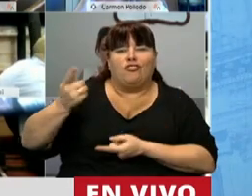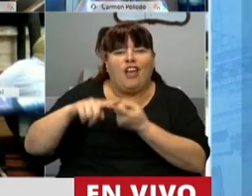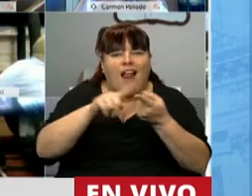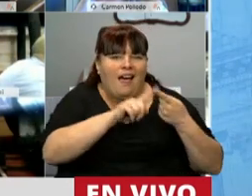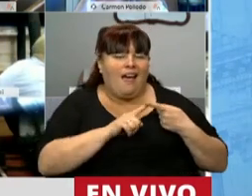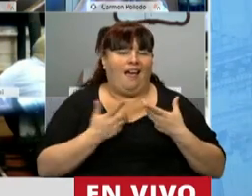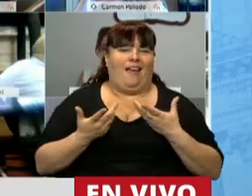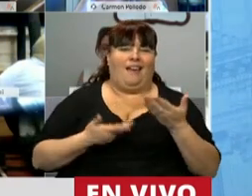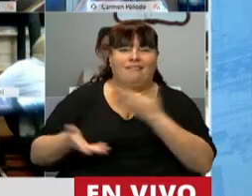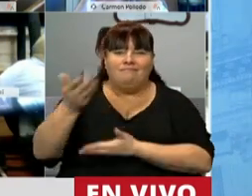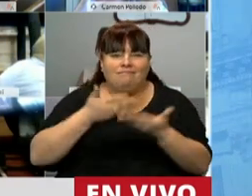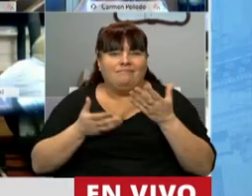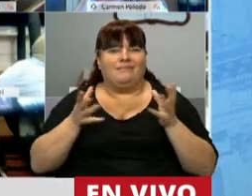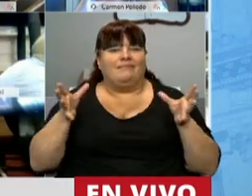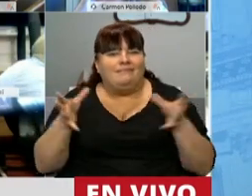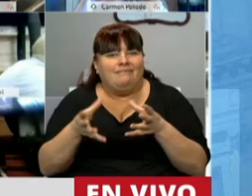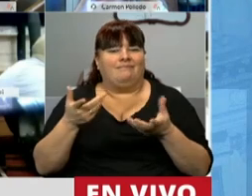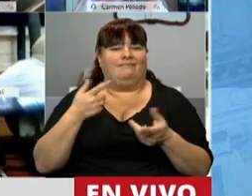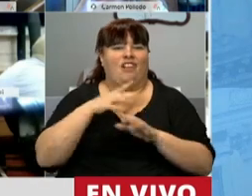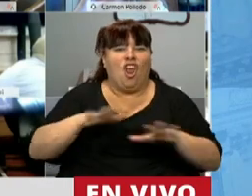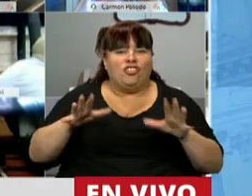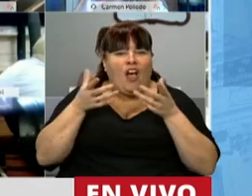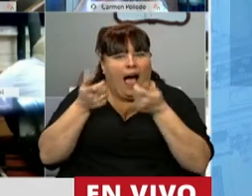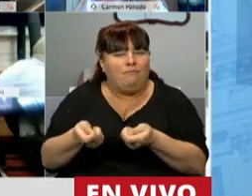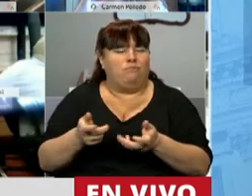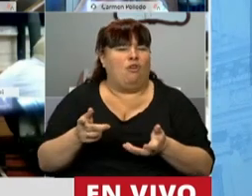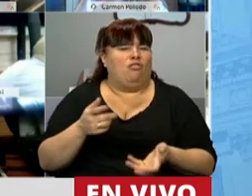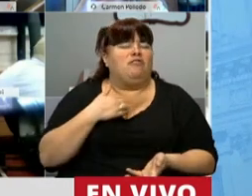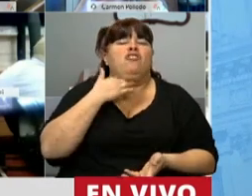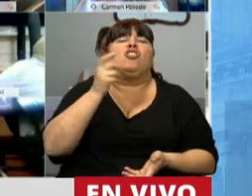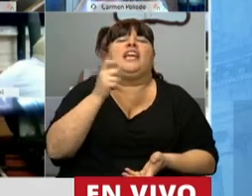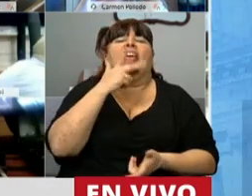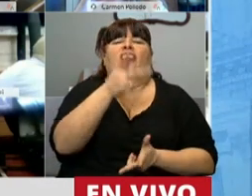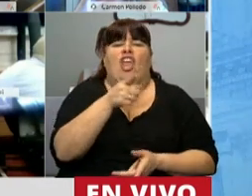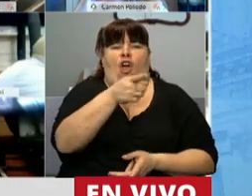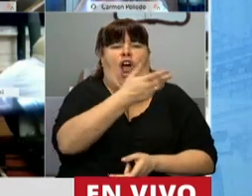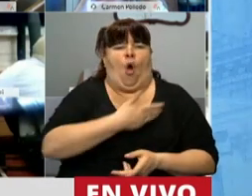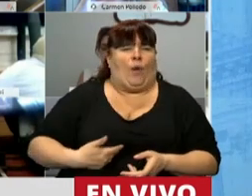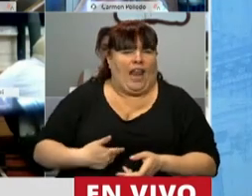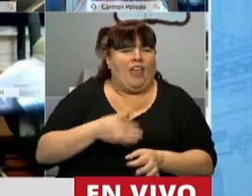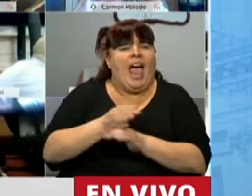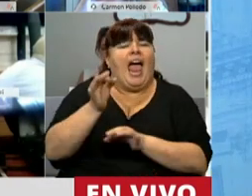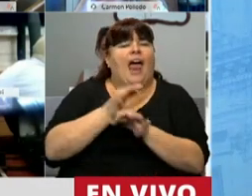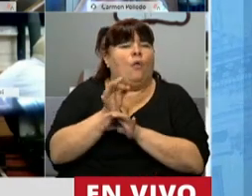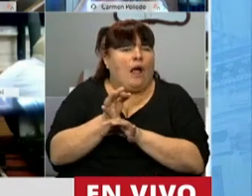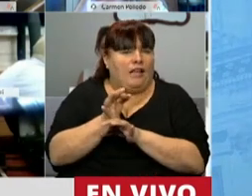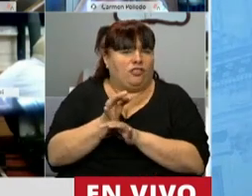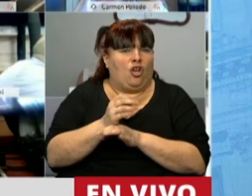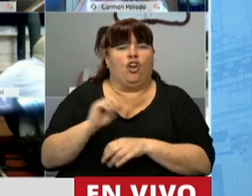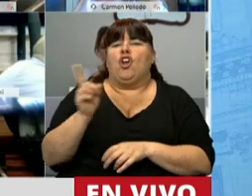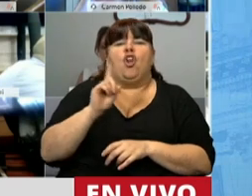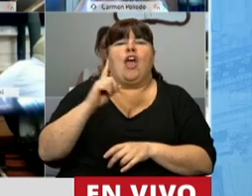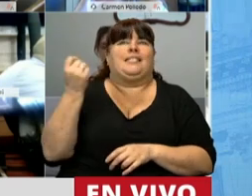de vinculación, de contención emocional de nuestros chicos. Yo no sé quién le contó al gobernador que la educación no